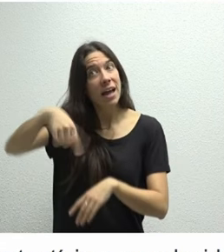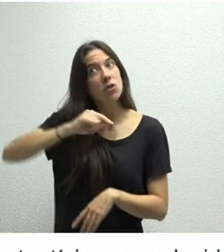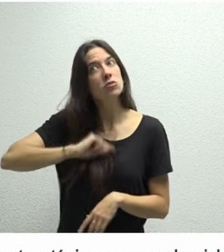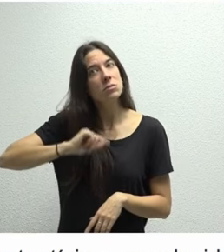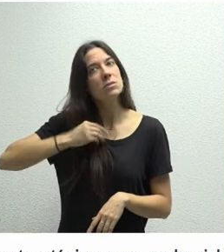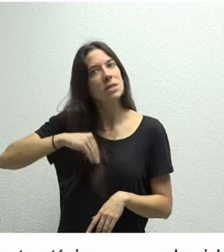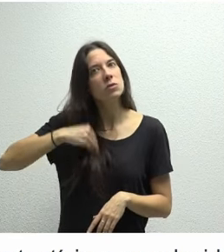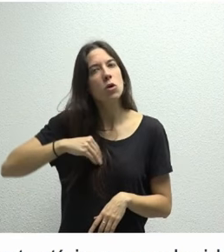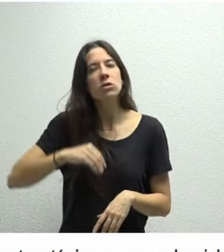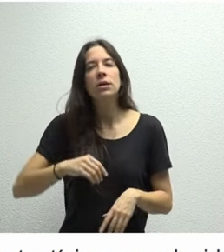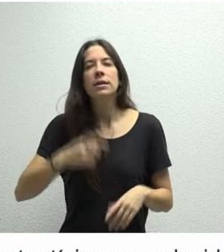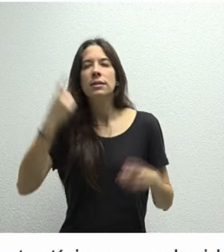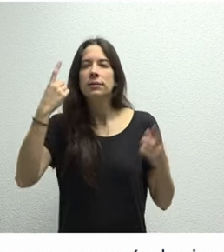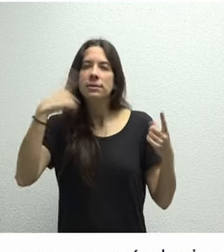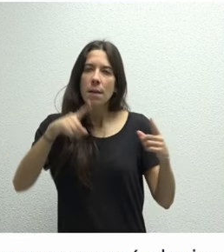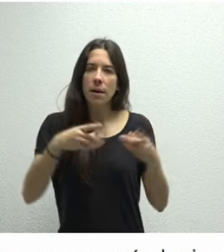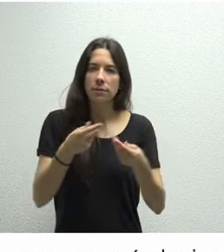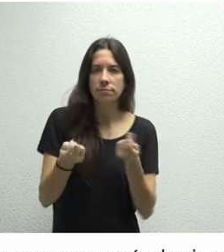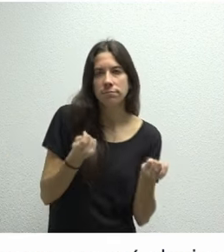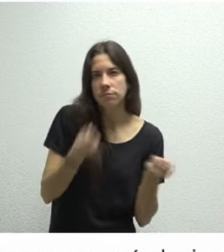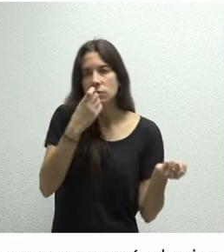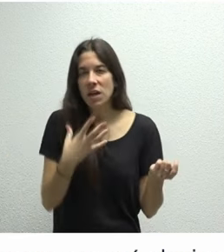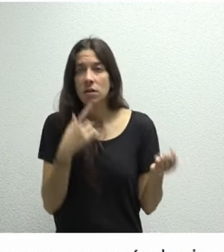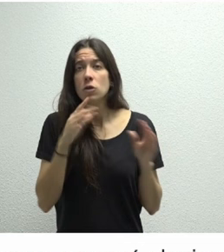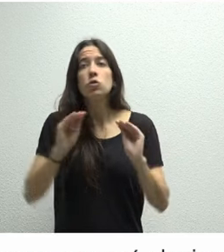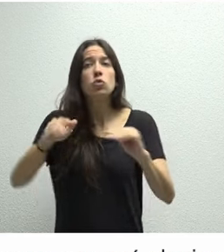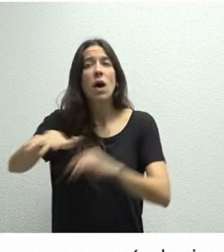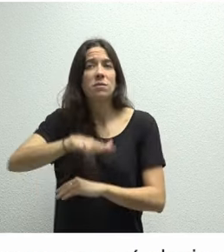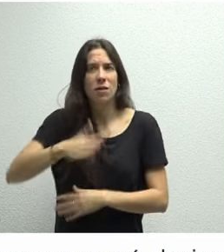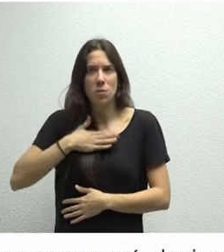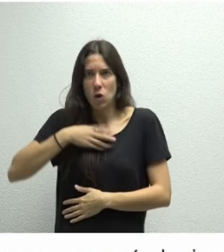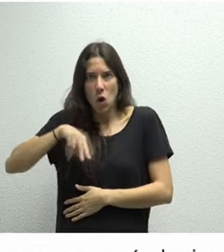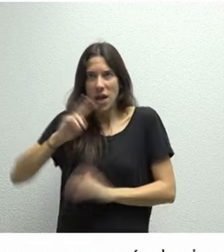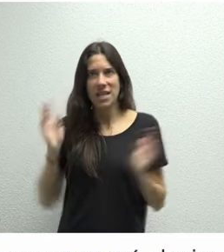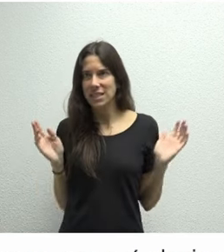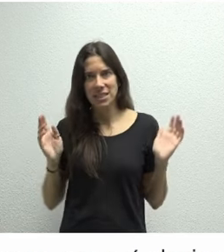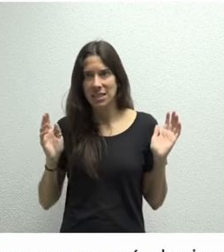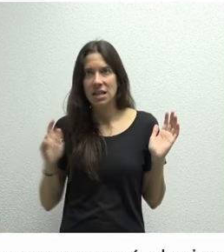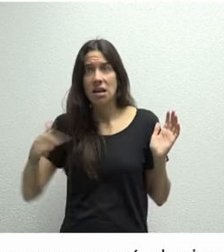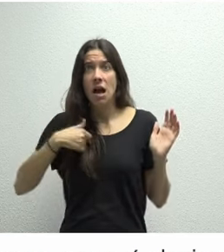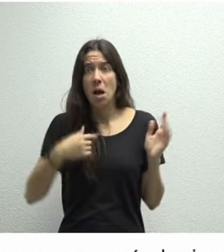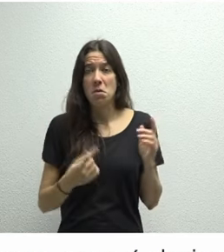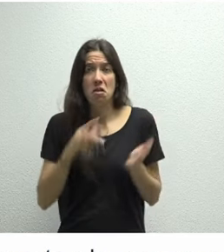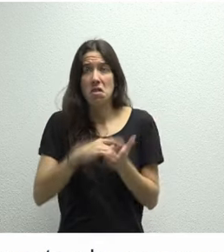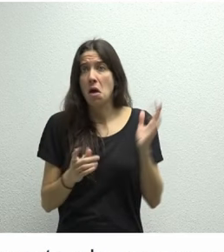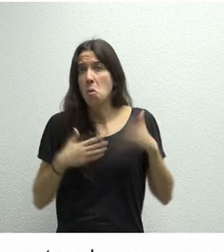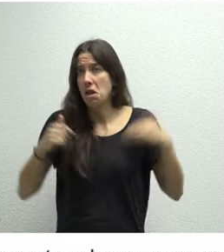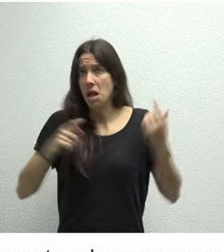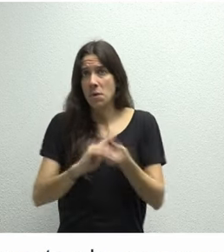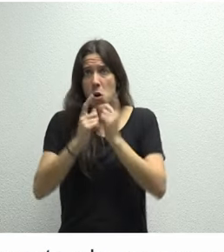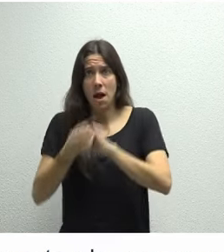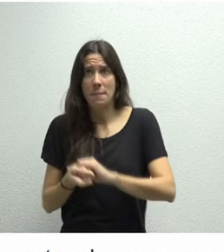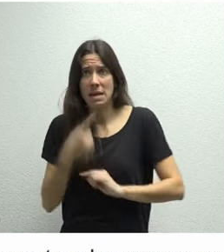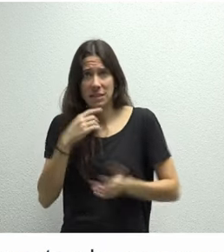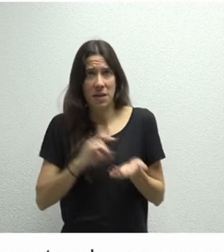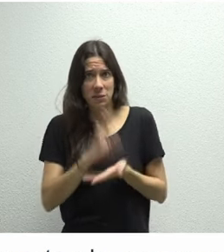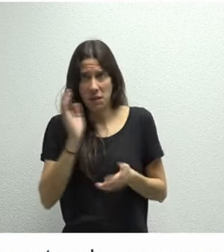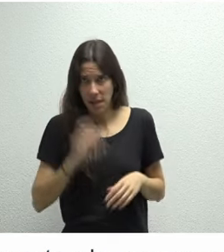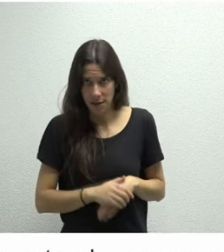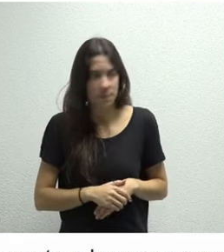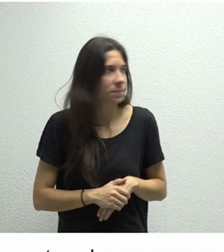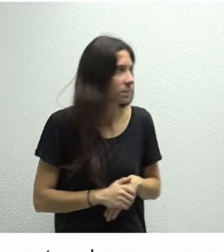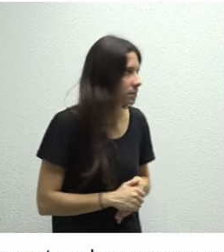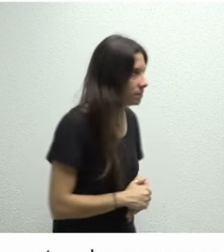los que vayan haciéndose con él es su espacio no es el mío vale a mí me lo van a cambiar cualquier día cuando me quiten de ahí vale